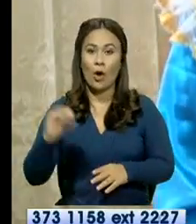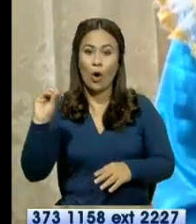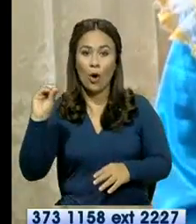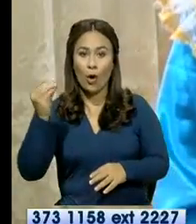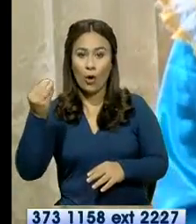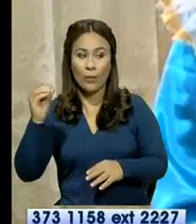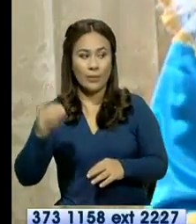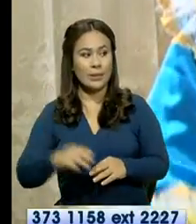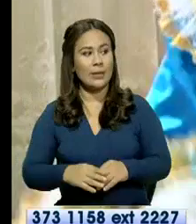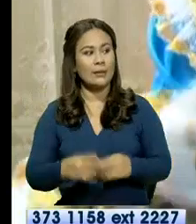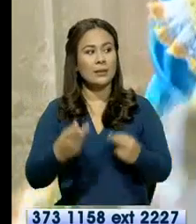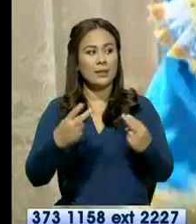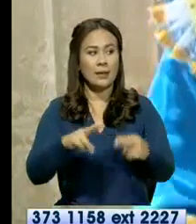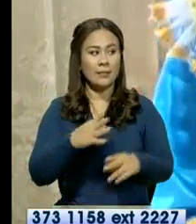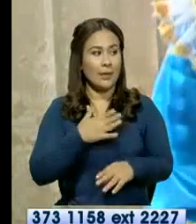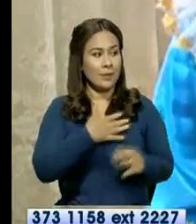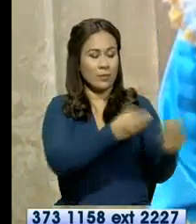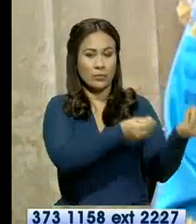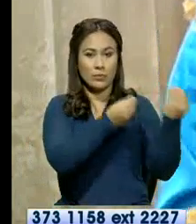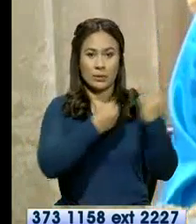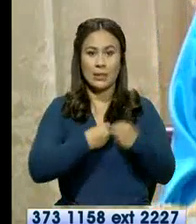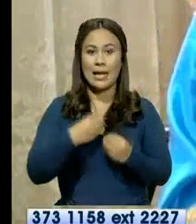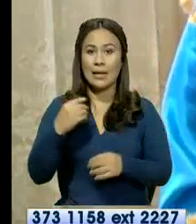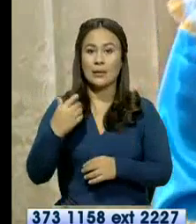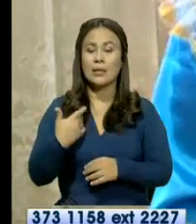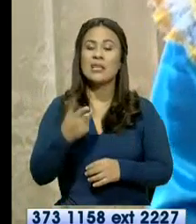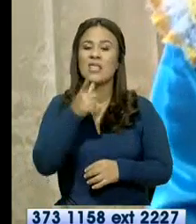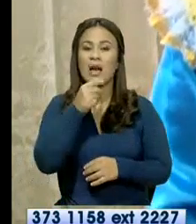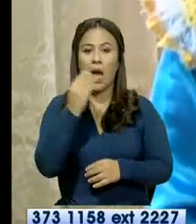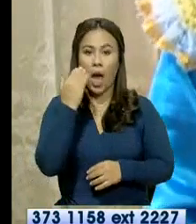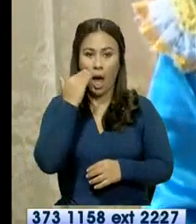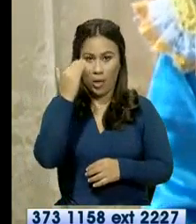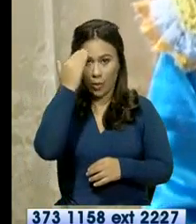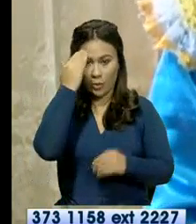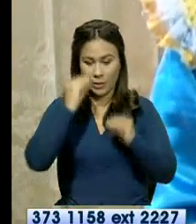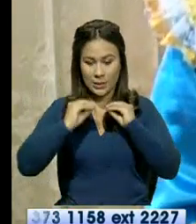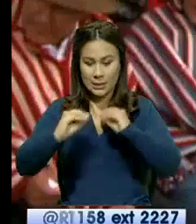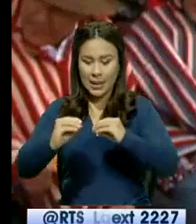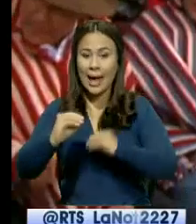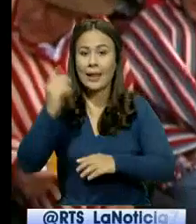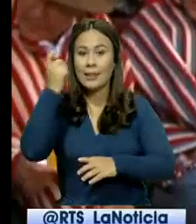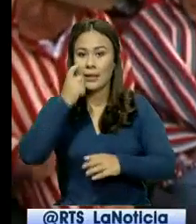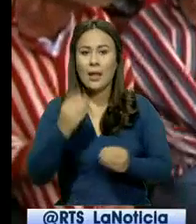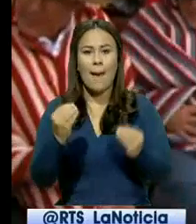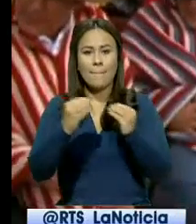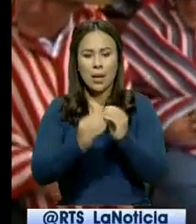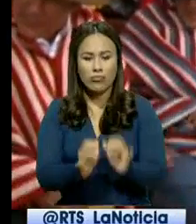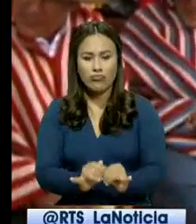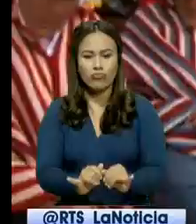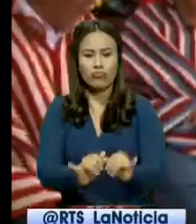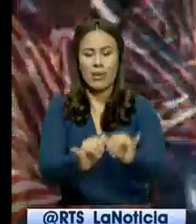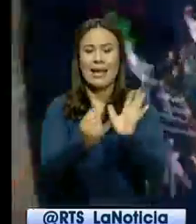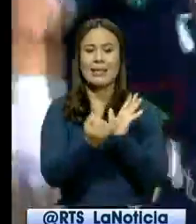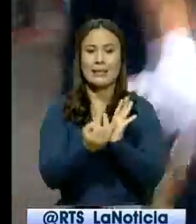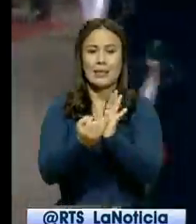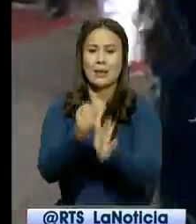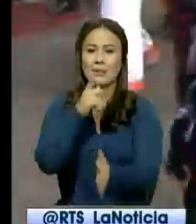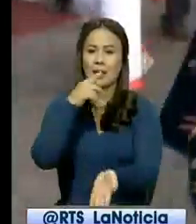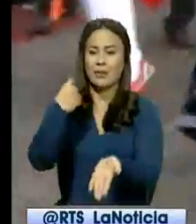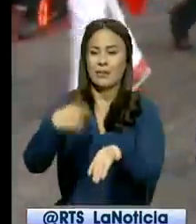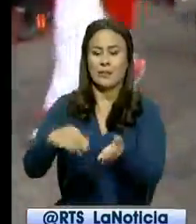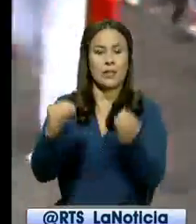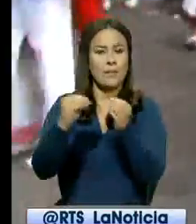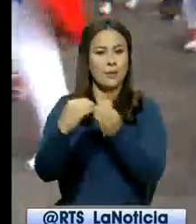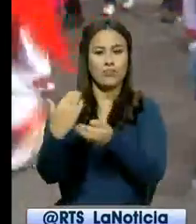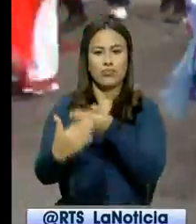jóvenes, y obviamente recalcando a las personas adultas en la necesidad de que sigamos identificándonos con esta fiesta mayor de